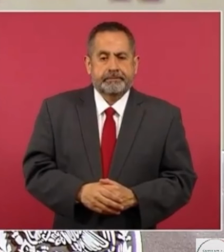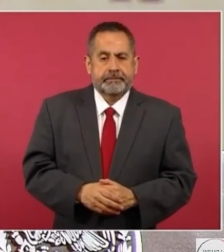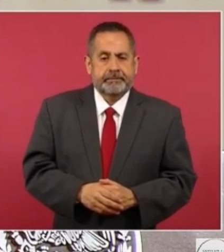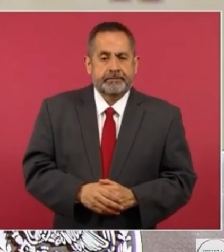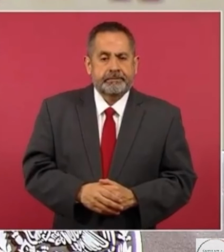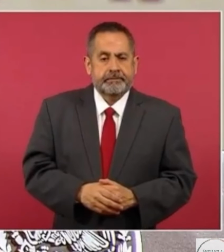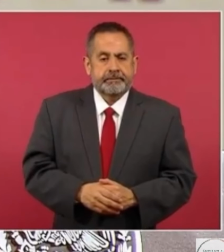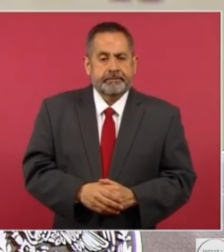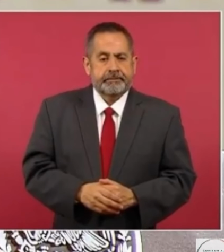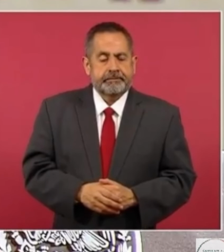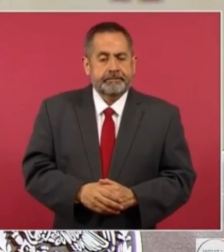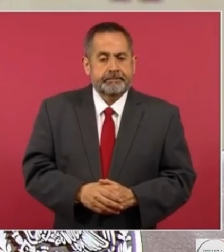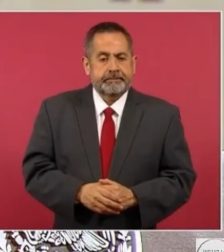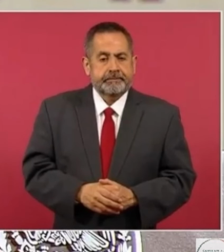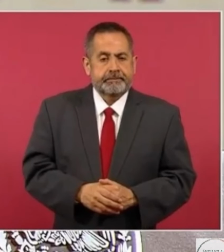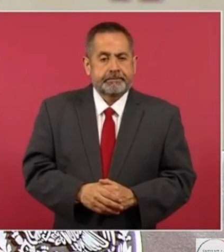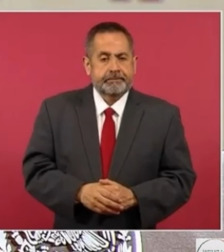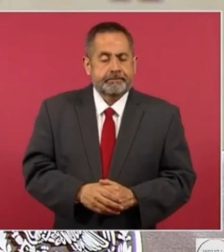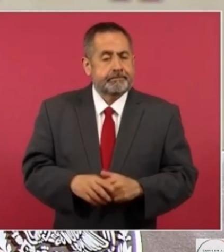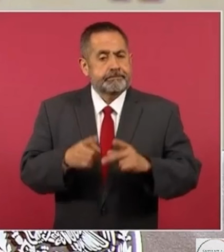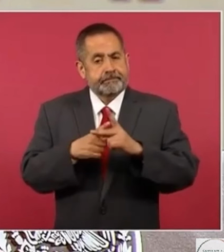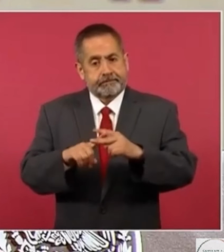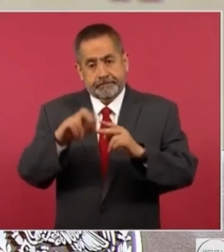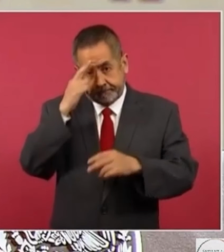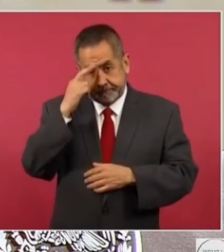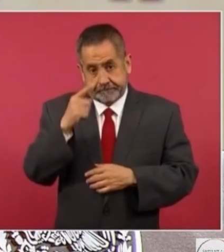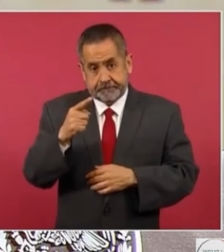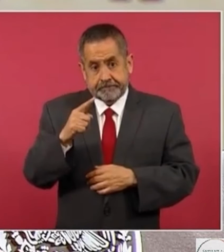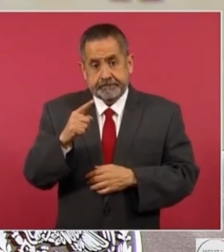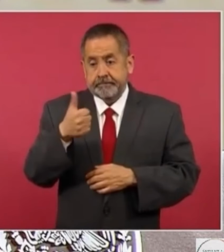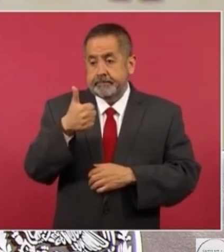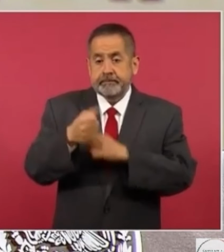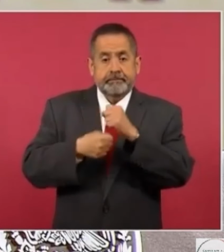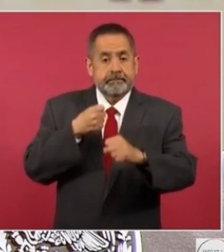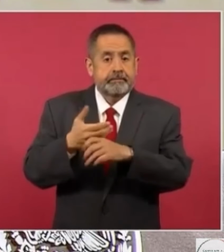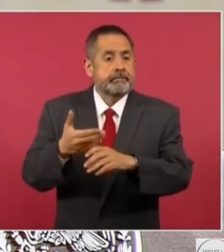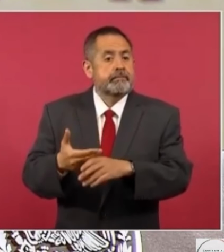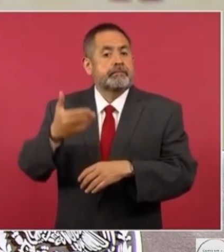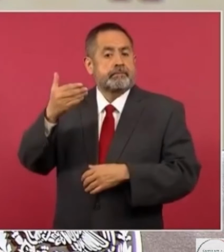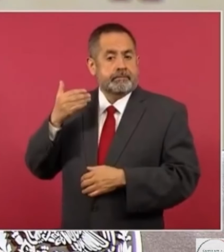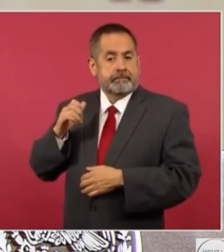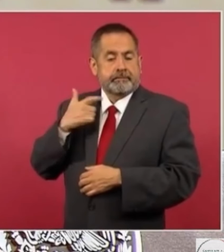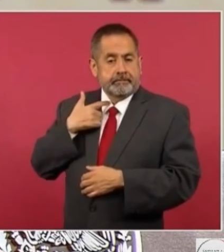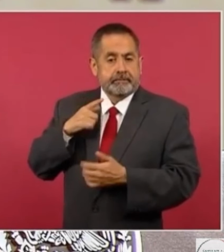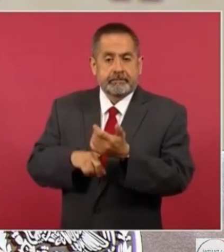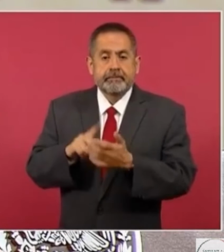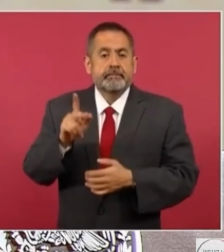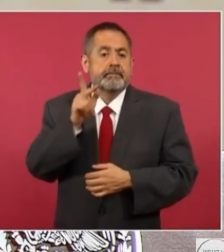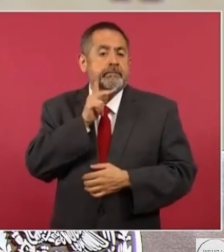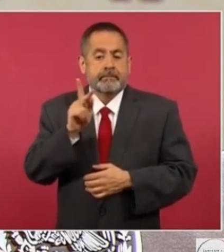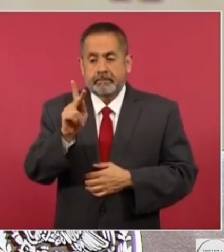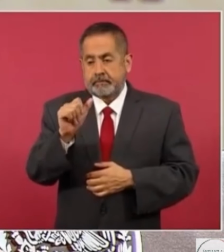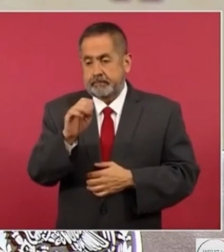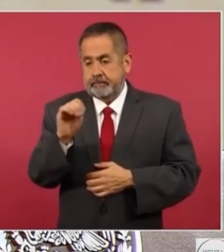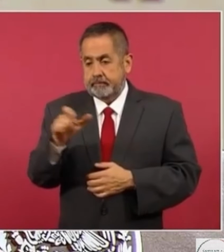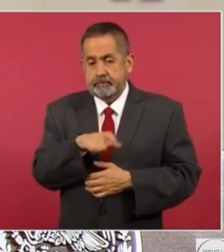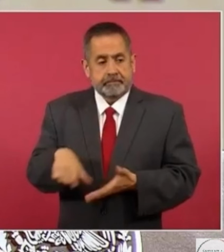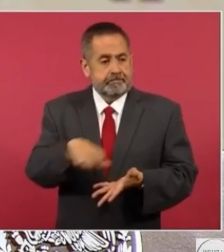recordando que en el sexenio anterior, Pemex adquirió dos complejos